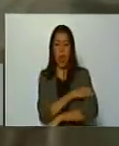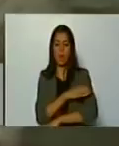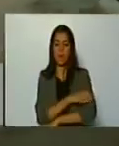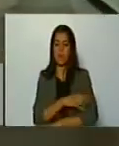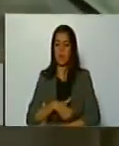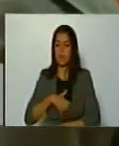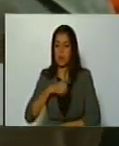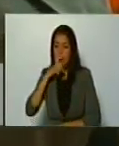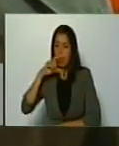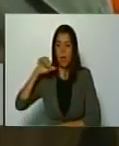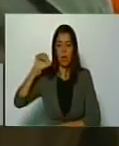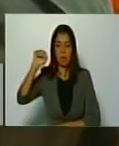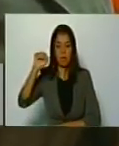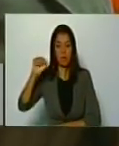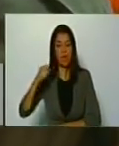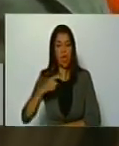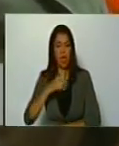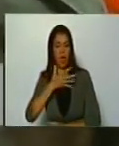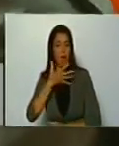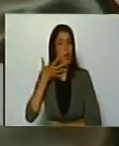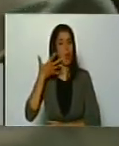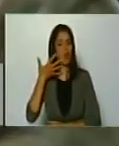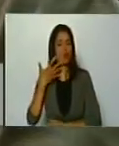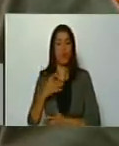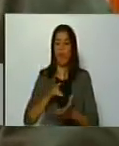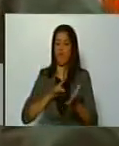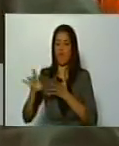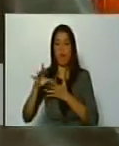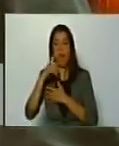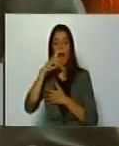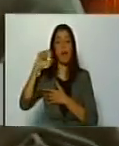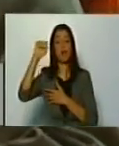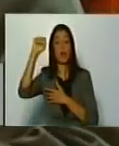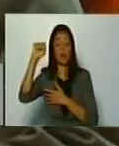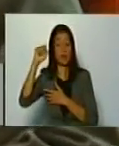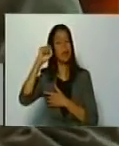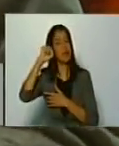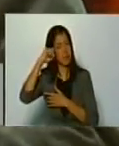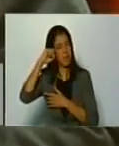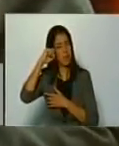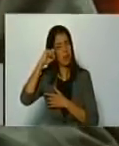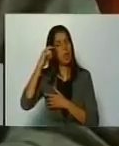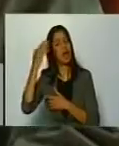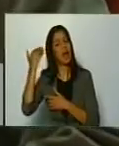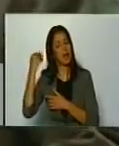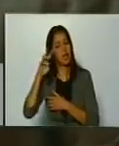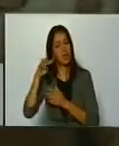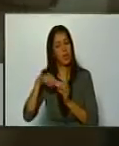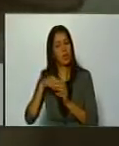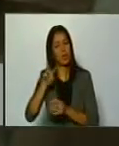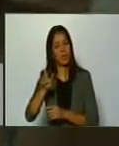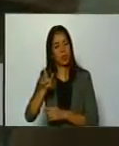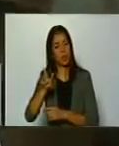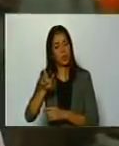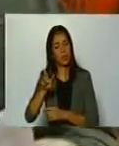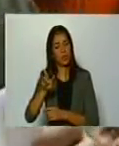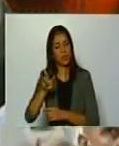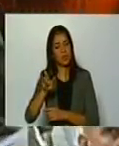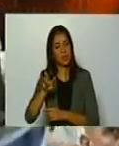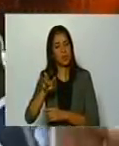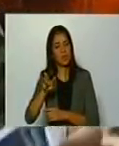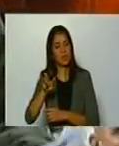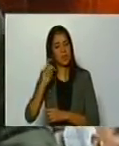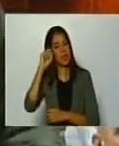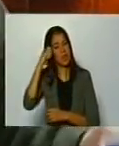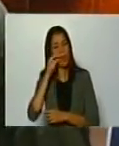Su arrogancia los hizo creer que esto se acababa. Recuerden cómo eran las cosas aquí en el 2002. No salía aquel señor desde